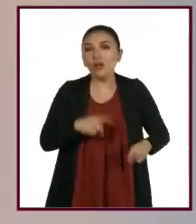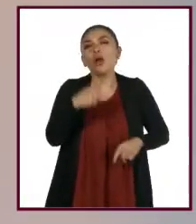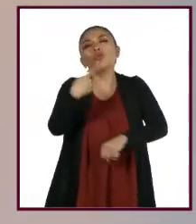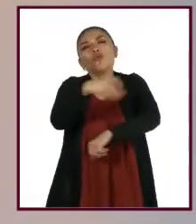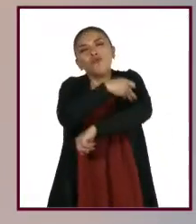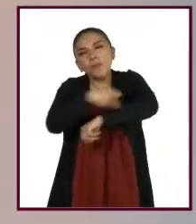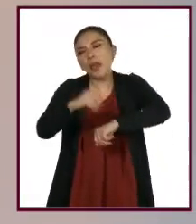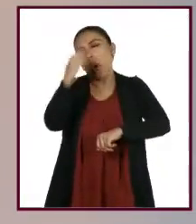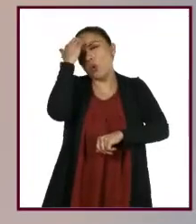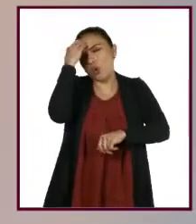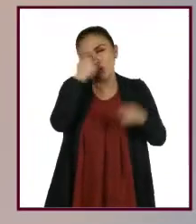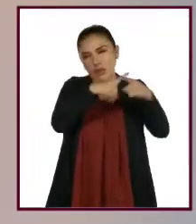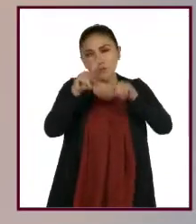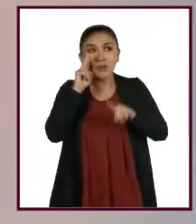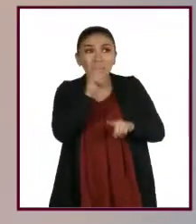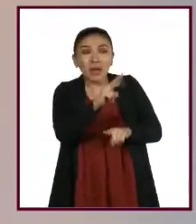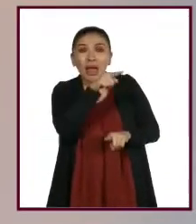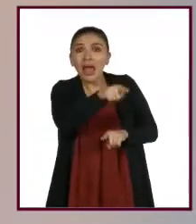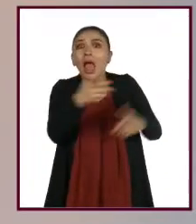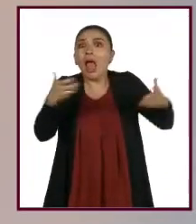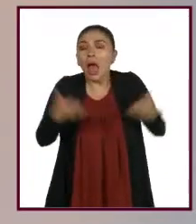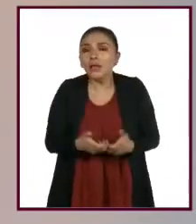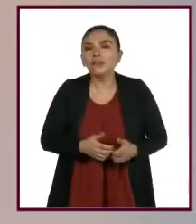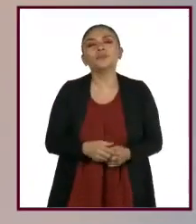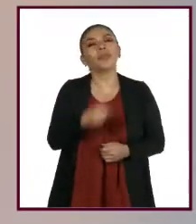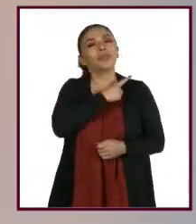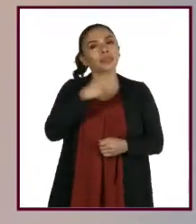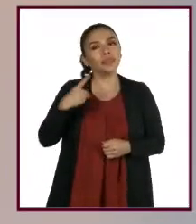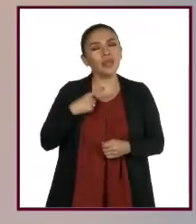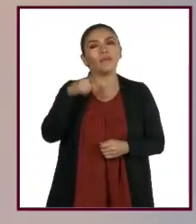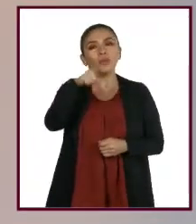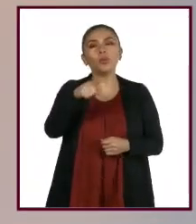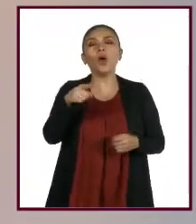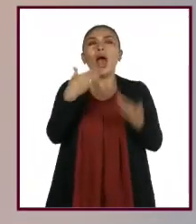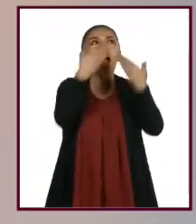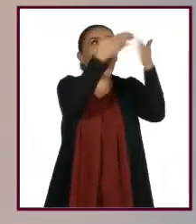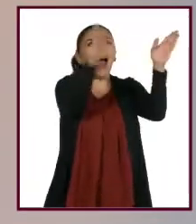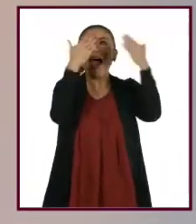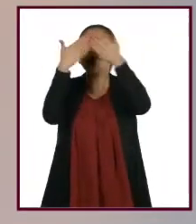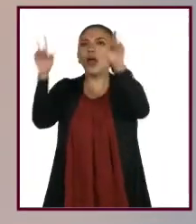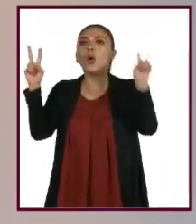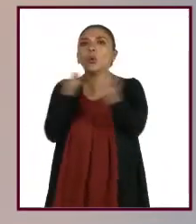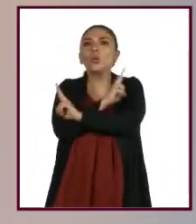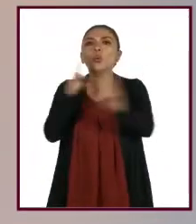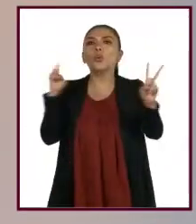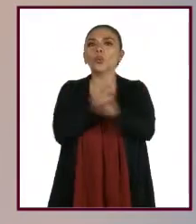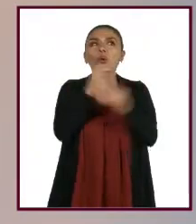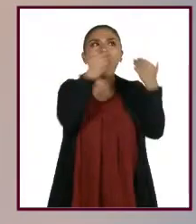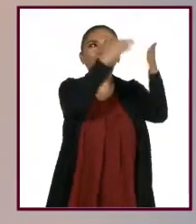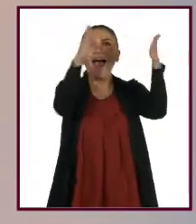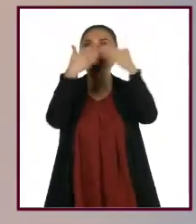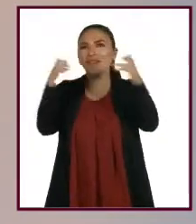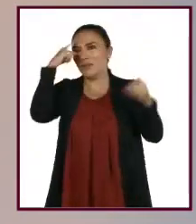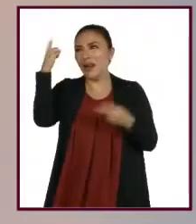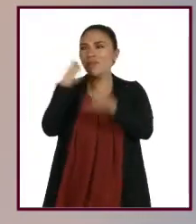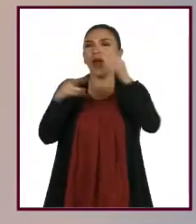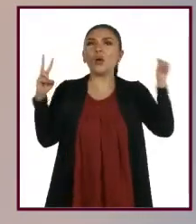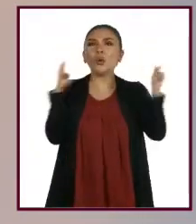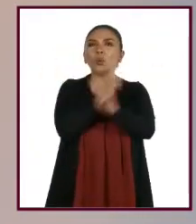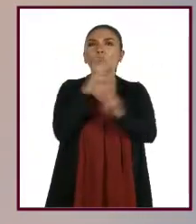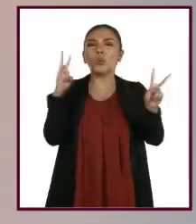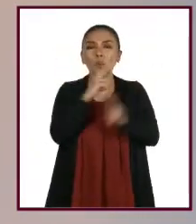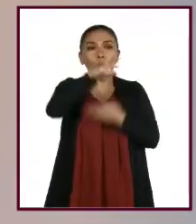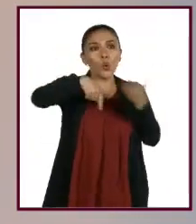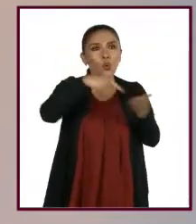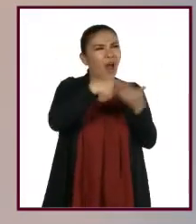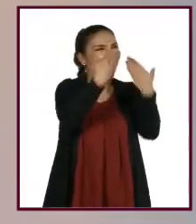de sustancias, lo que nos dicen las guías es que hay que ventilar el lugar donde haya presentado la